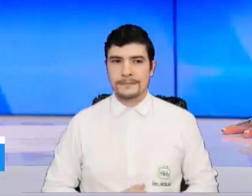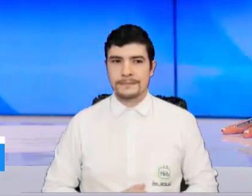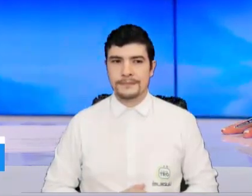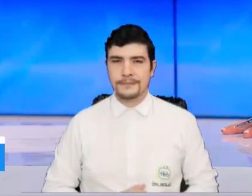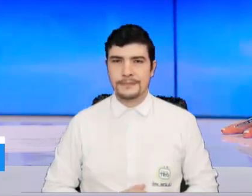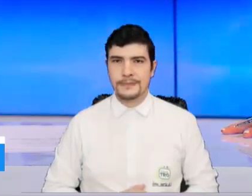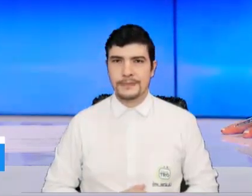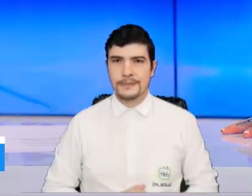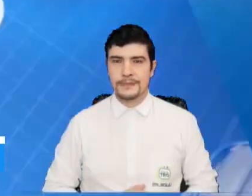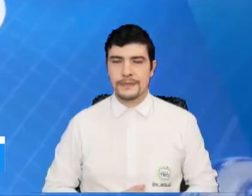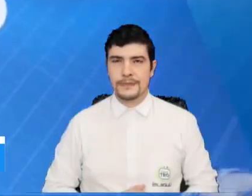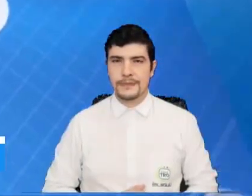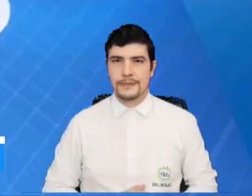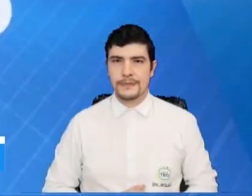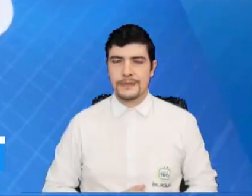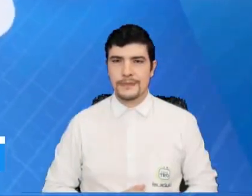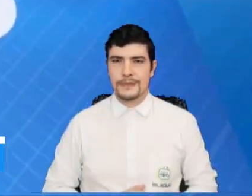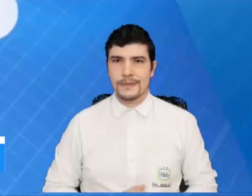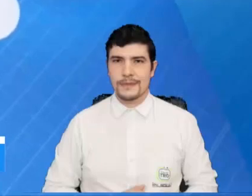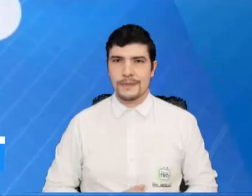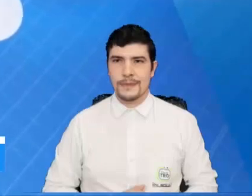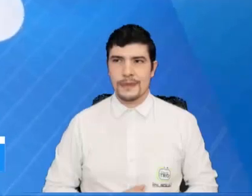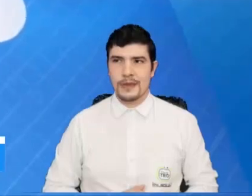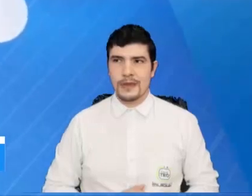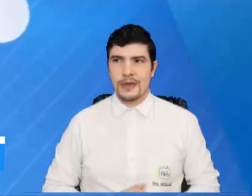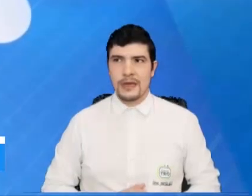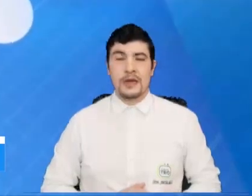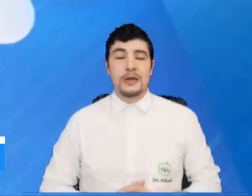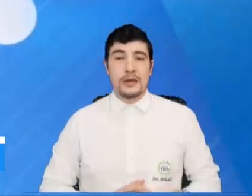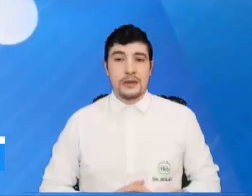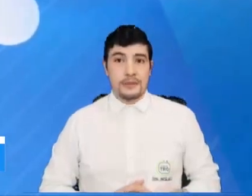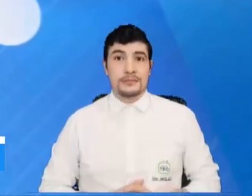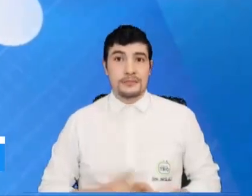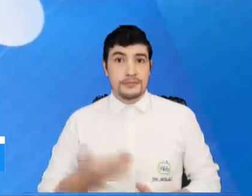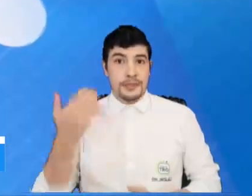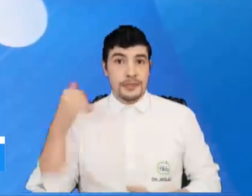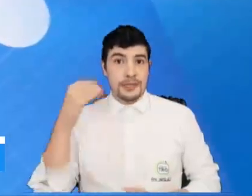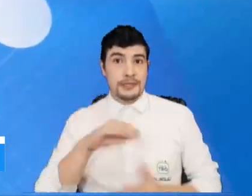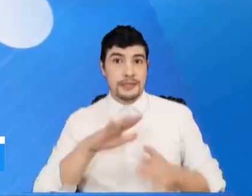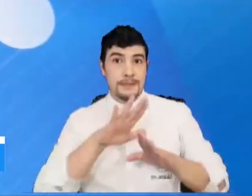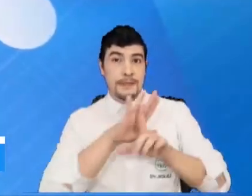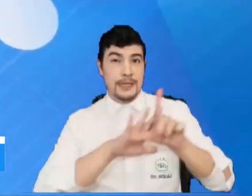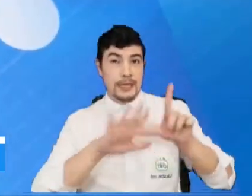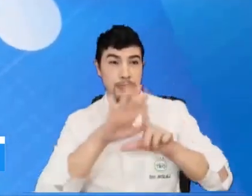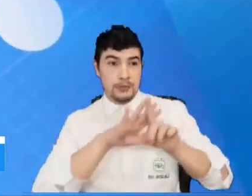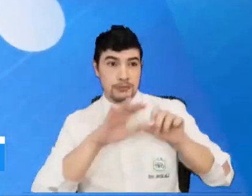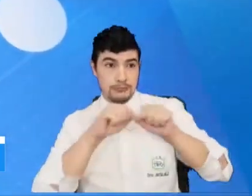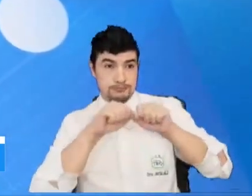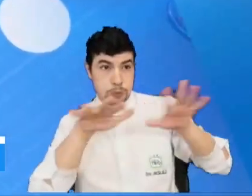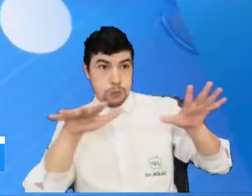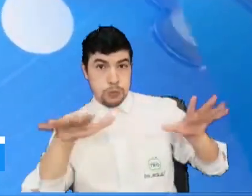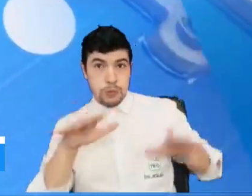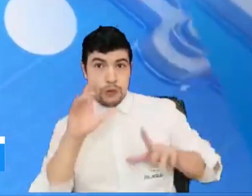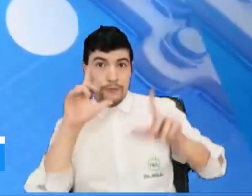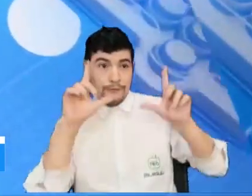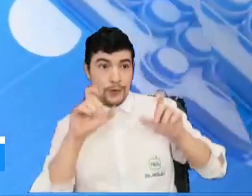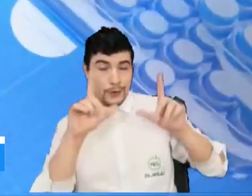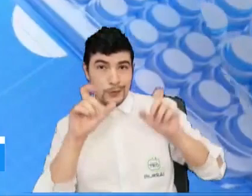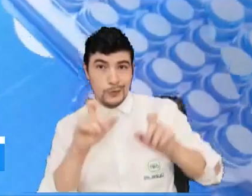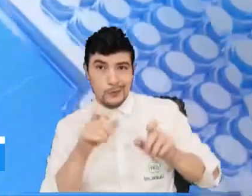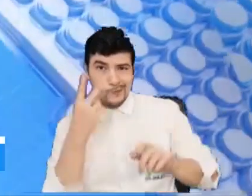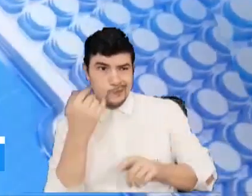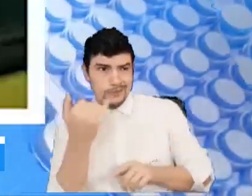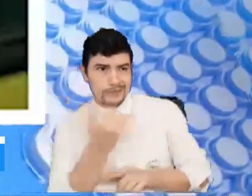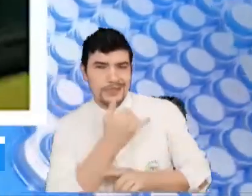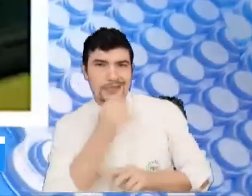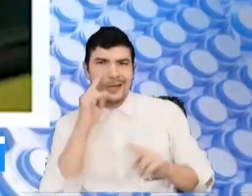pronunciaron y en el tema. En redes sociales se conocieron estos videos y fotografías con los que se denunciaba un posible exceso